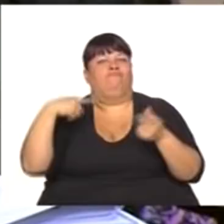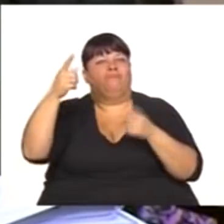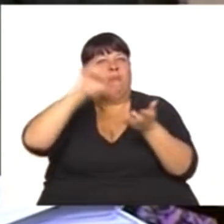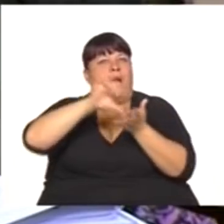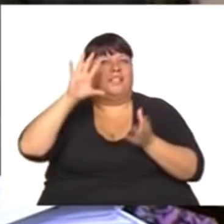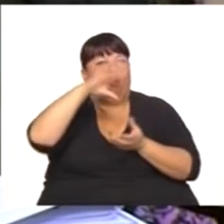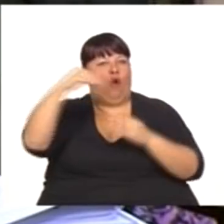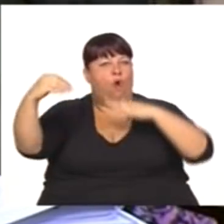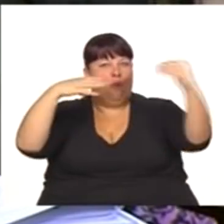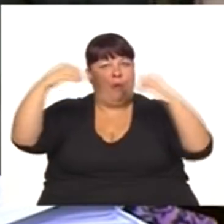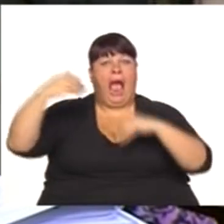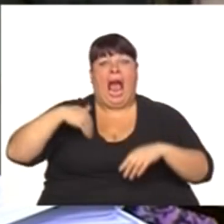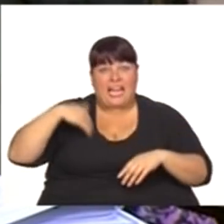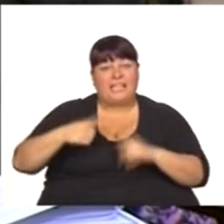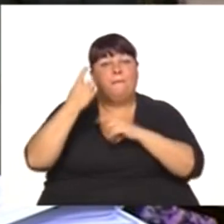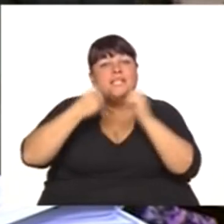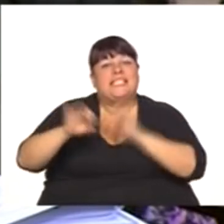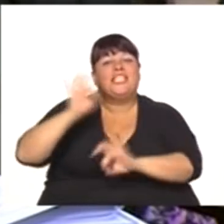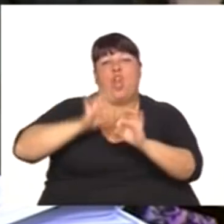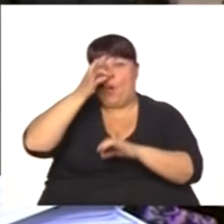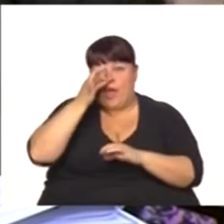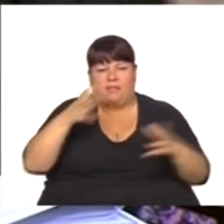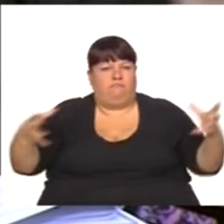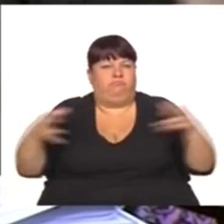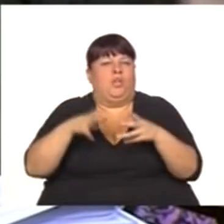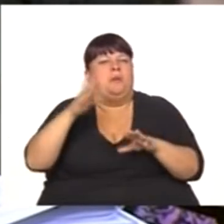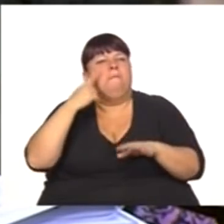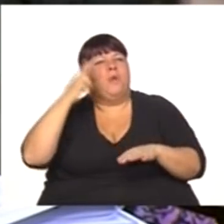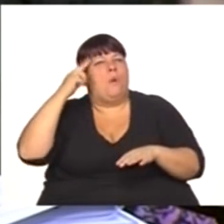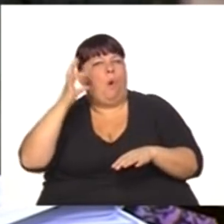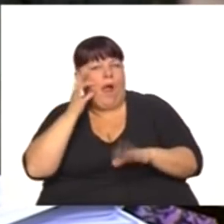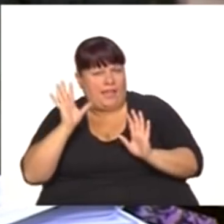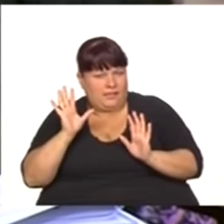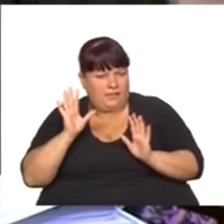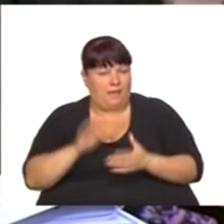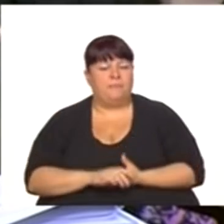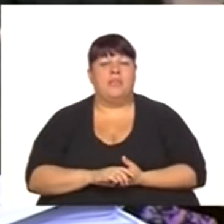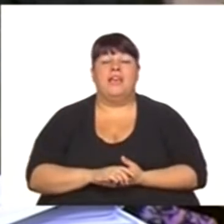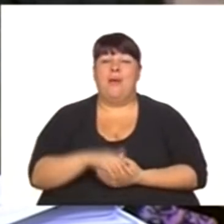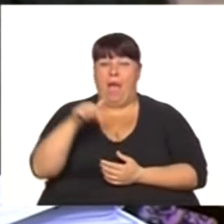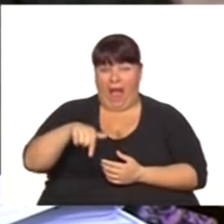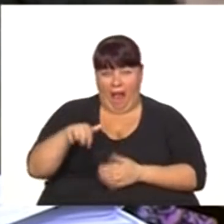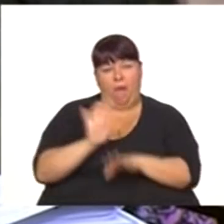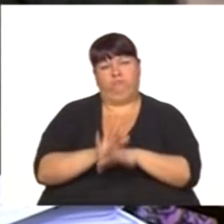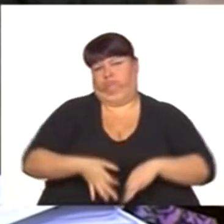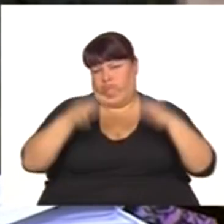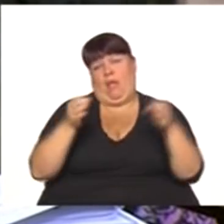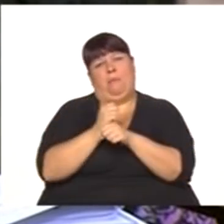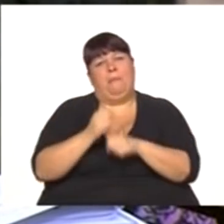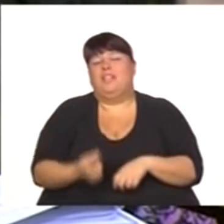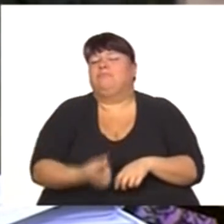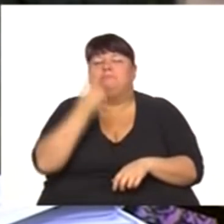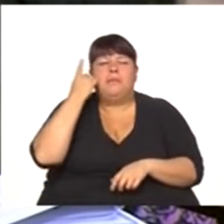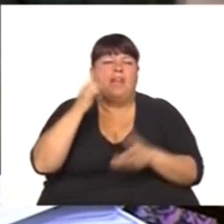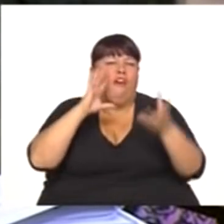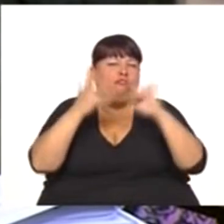los países. Argentina a principios del siglo XX, masificados en los 40. Pero hoy lo damos por sentado, pero es el